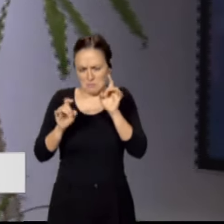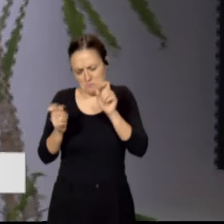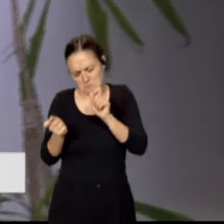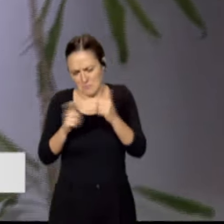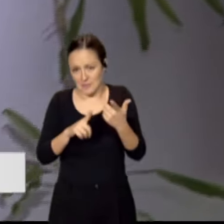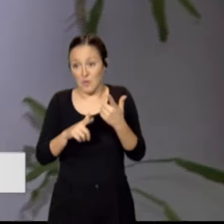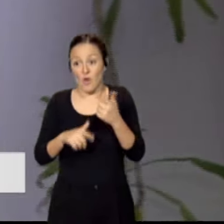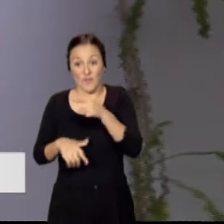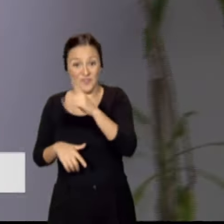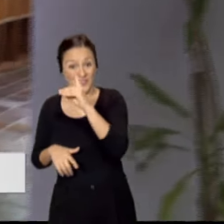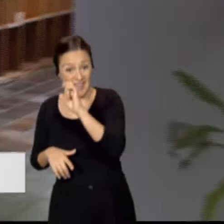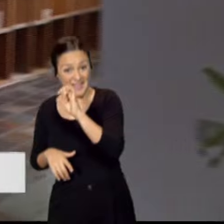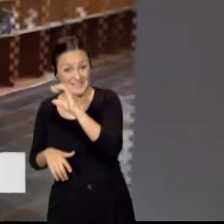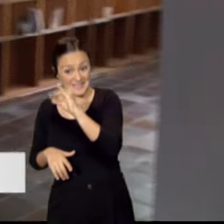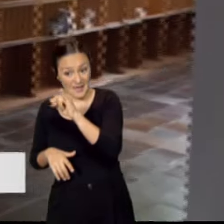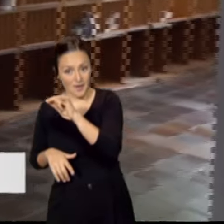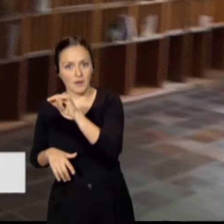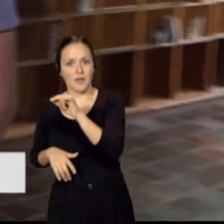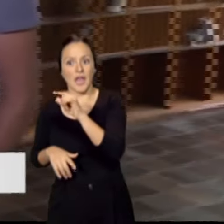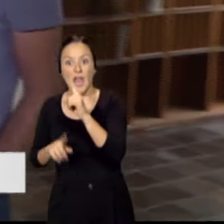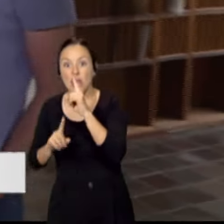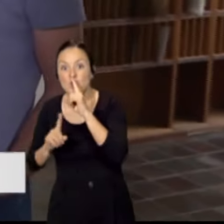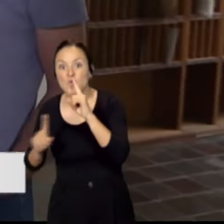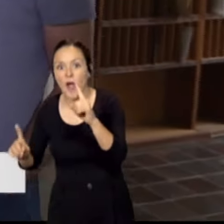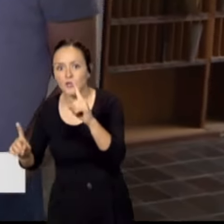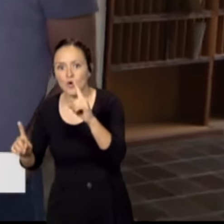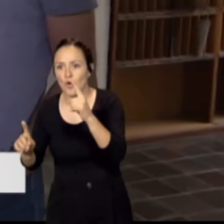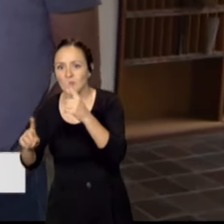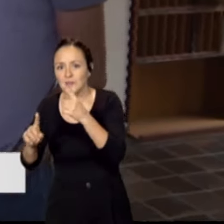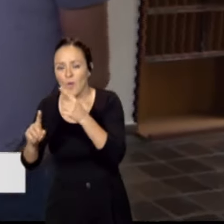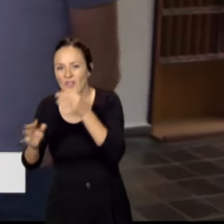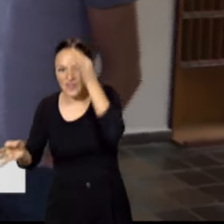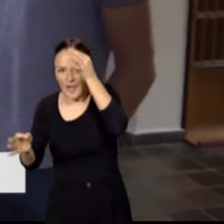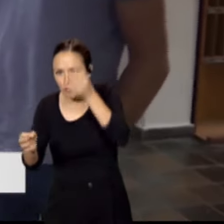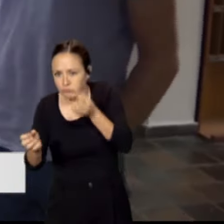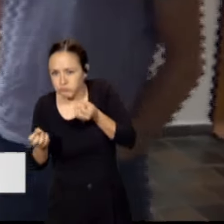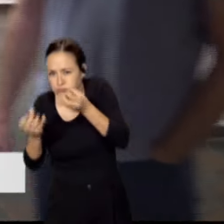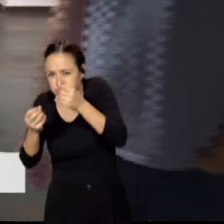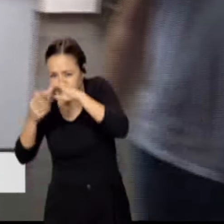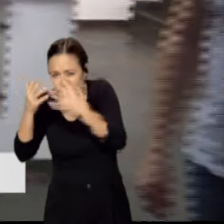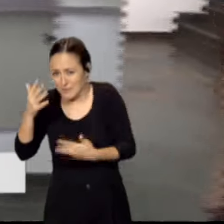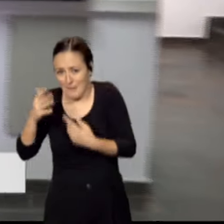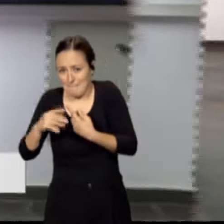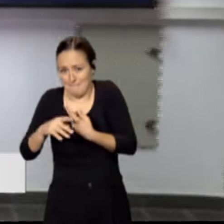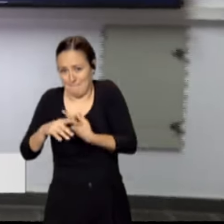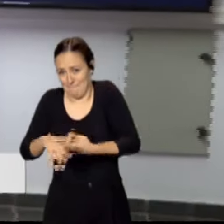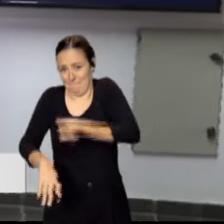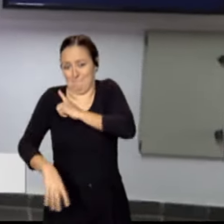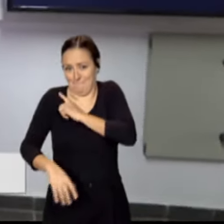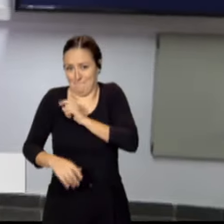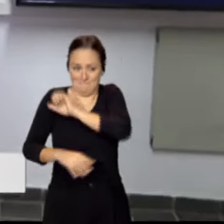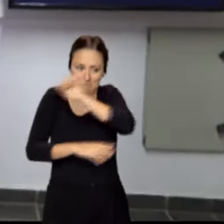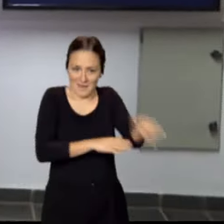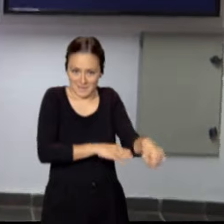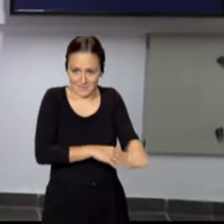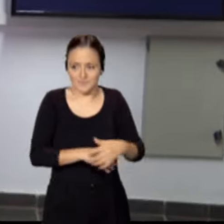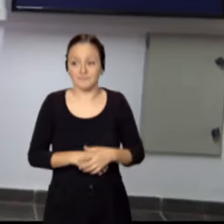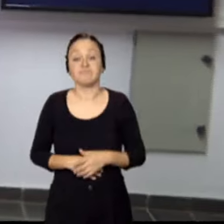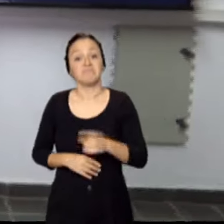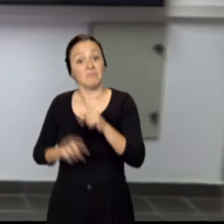en un año más que el experimento anterior en 15 años Muchas gracias una investigación internacional en la que han